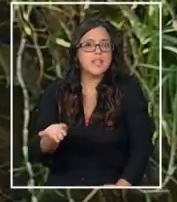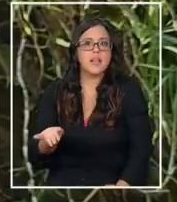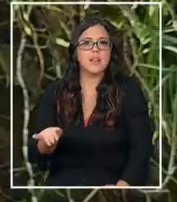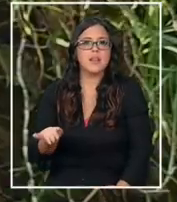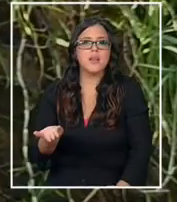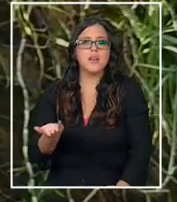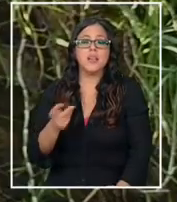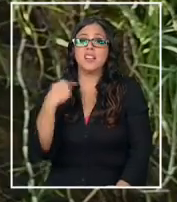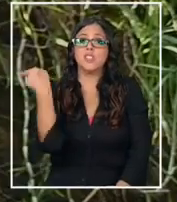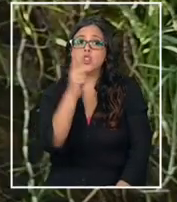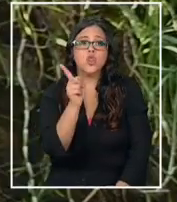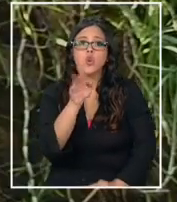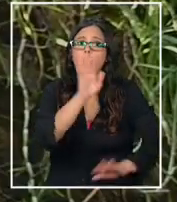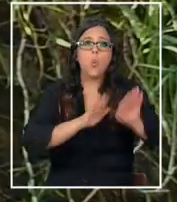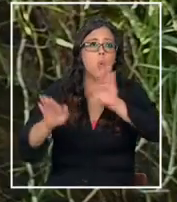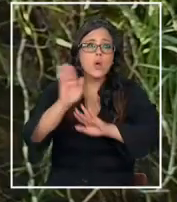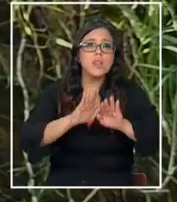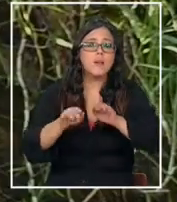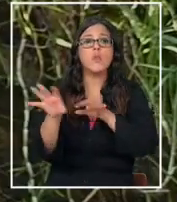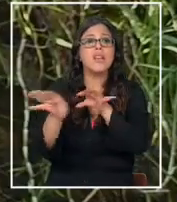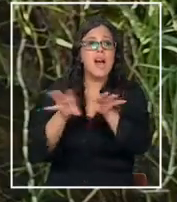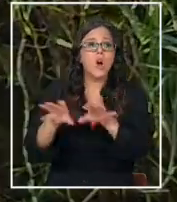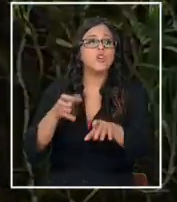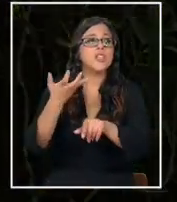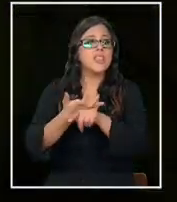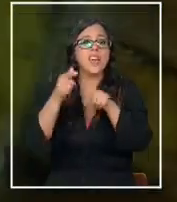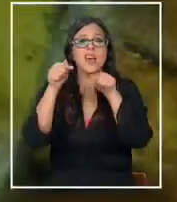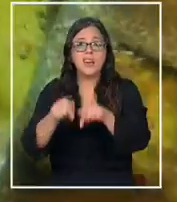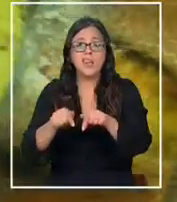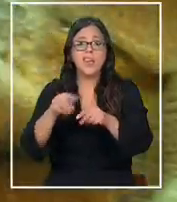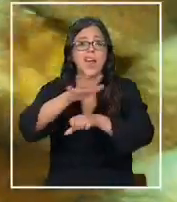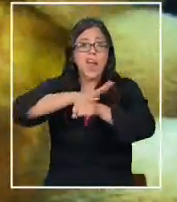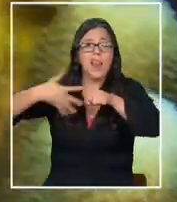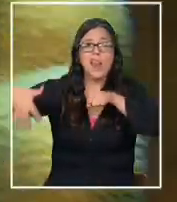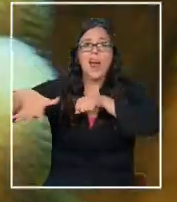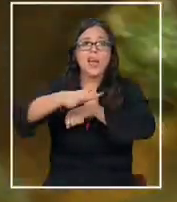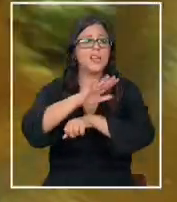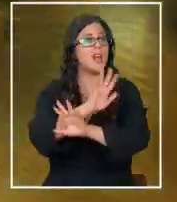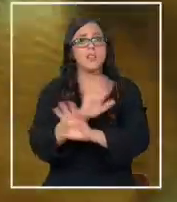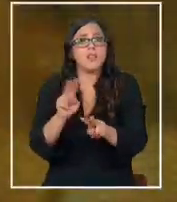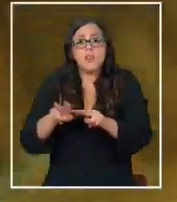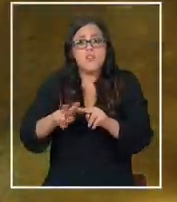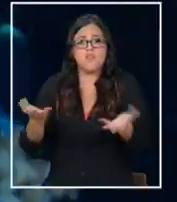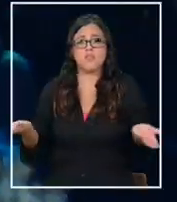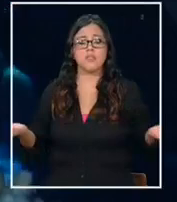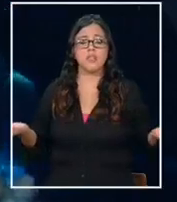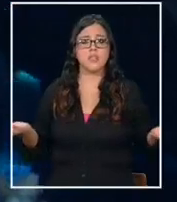Si nosotros no cuidamos los recursos costeros de la isla, nadie lo va a hacer.